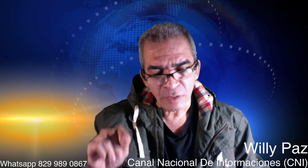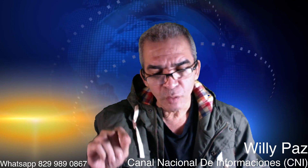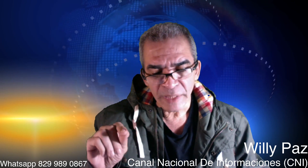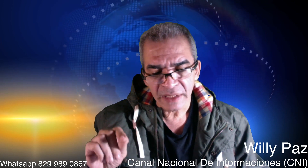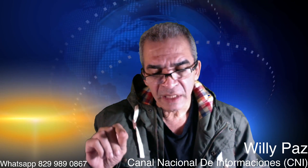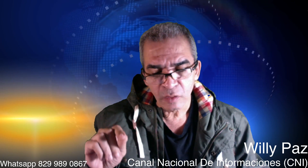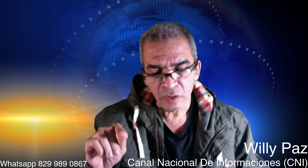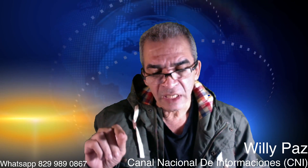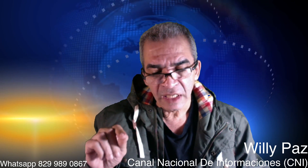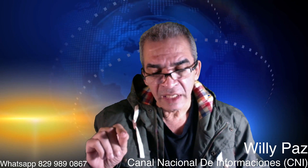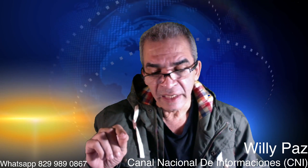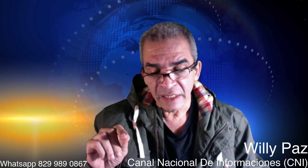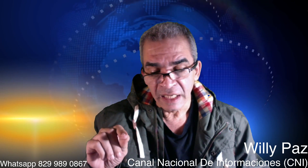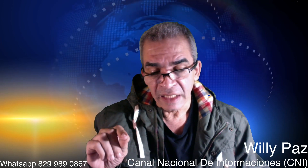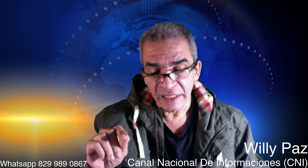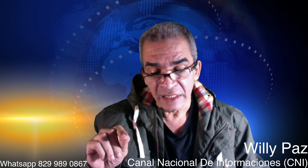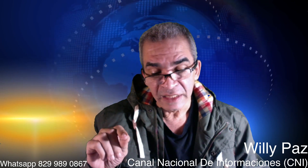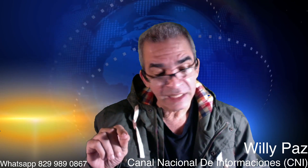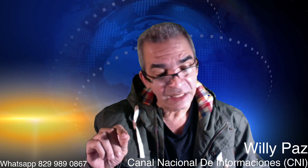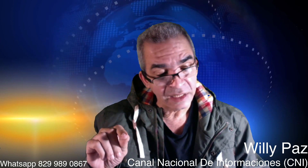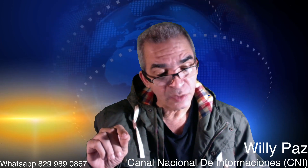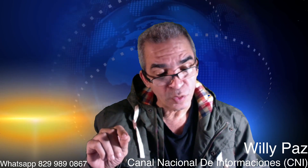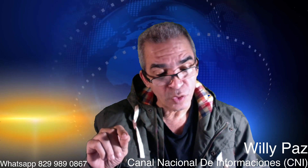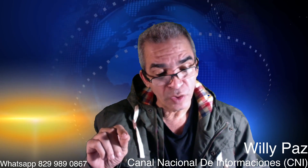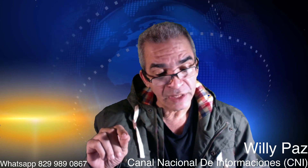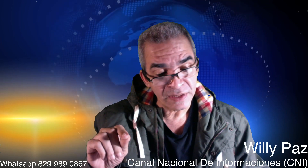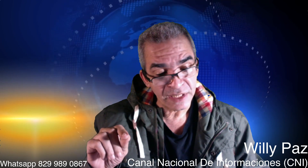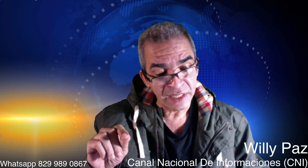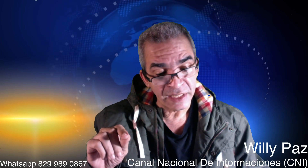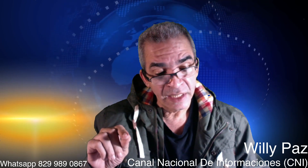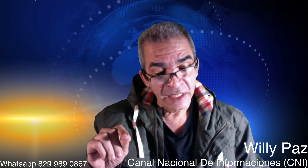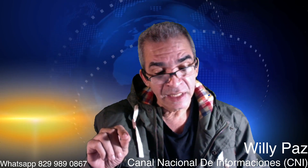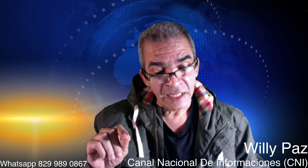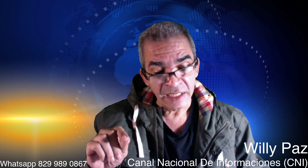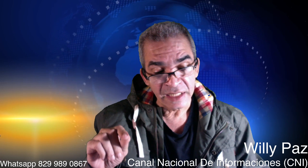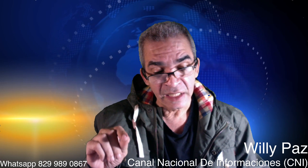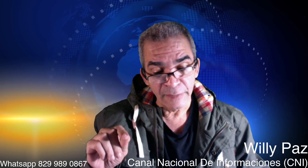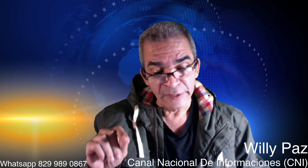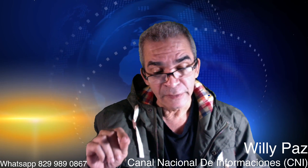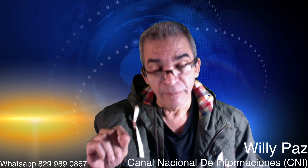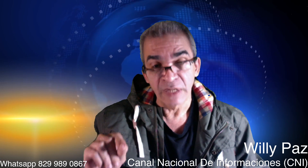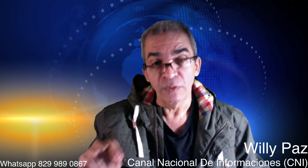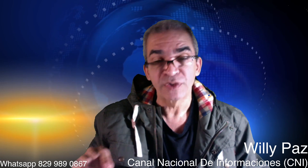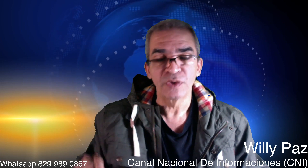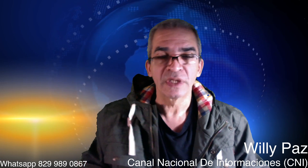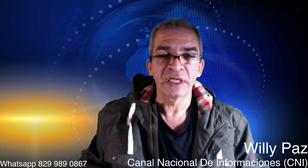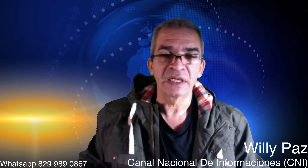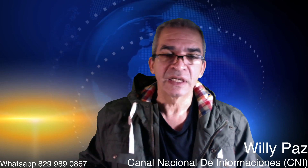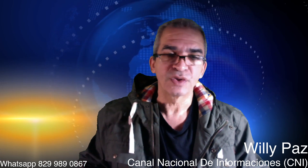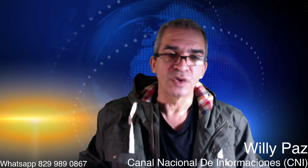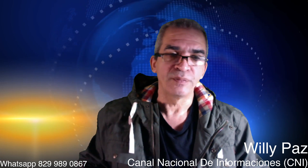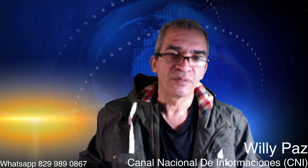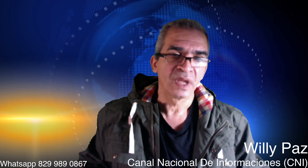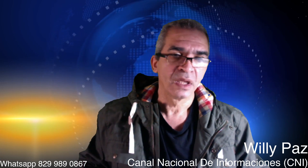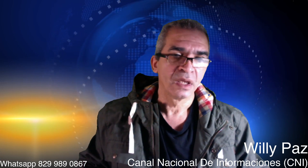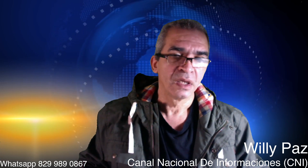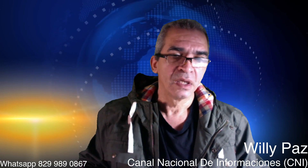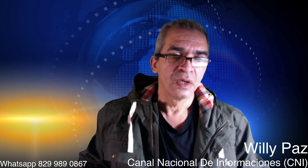quienes argumentan contra la legalidad de resolución que exige tarjeta de vacunación tengan